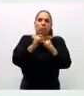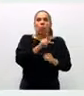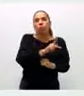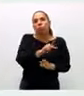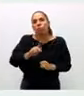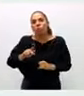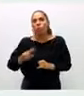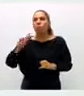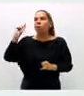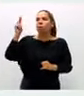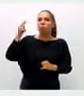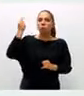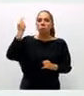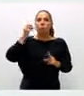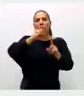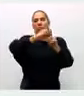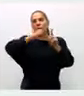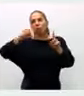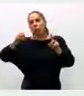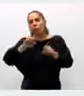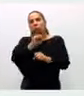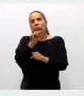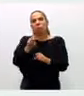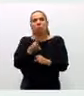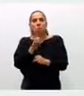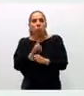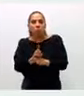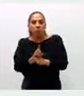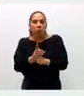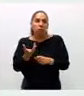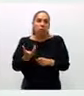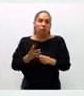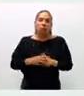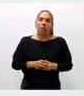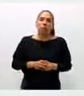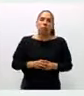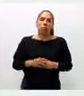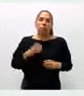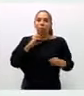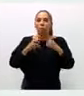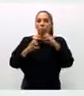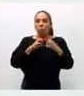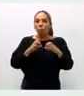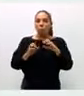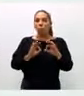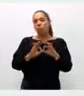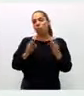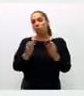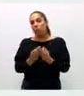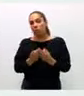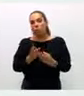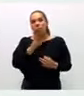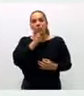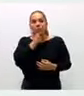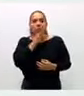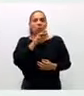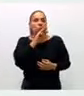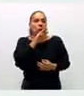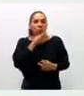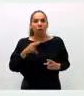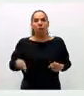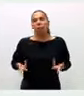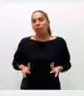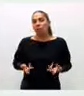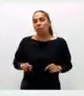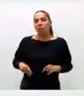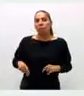públicas, organizaciones de la sociedad, medios de comunicación, madres y padres de familia, vecinos que no